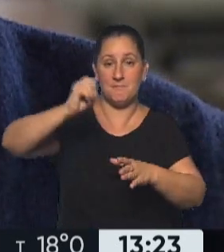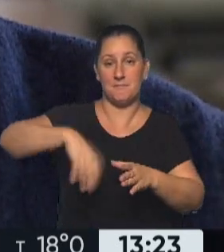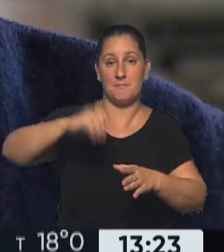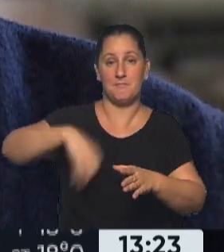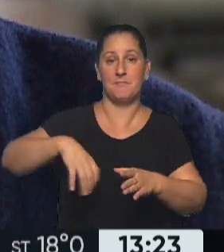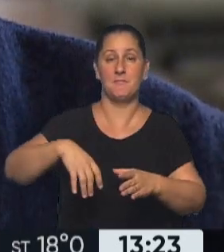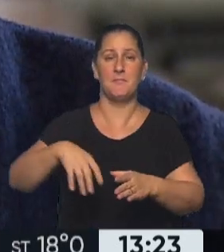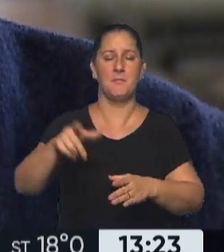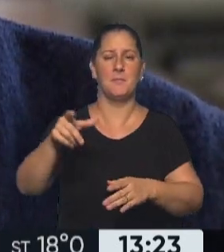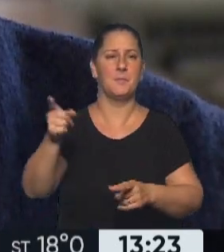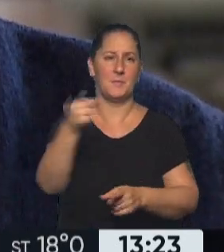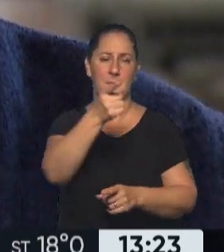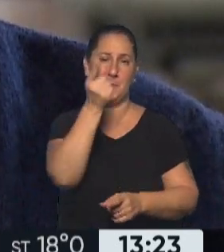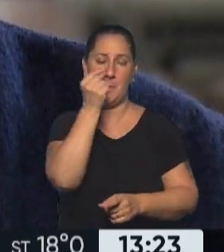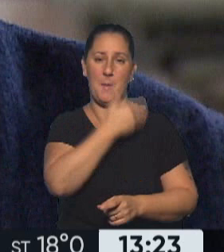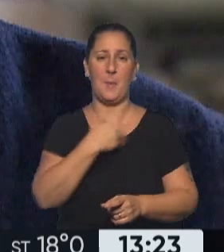me preguntaron.